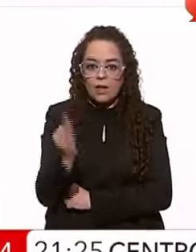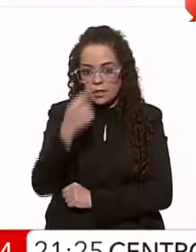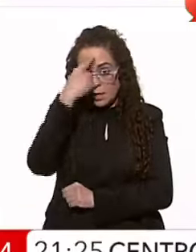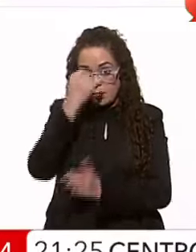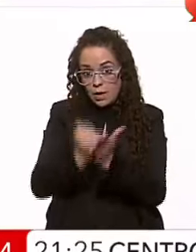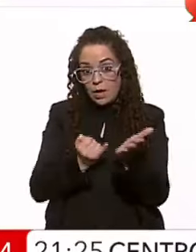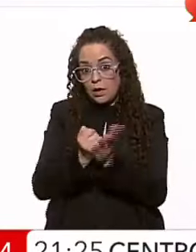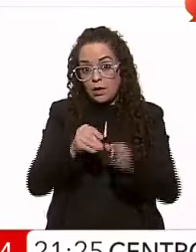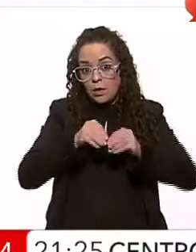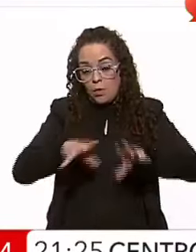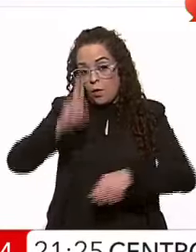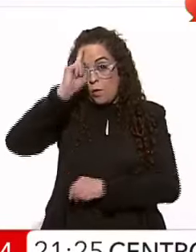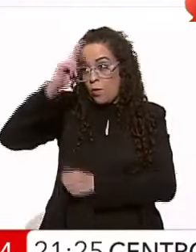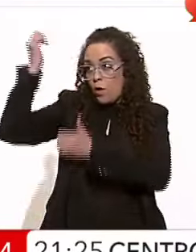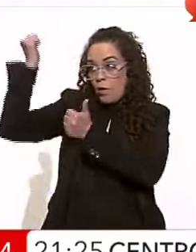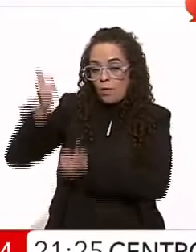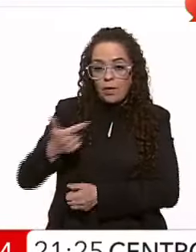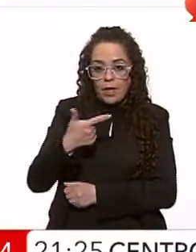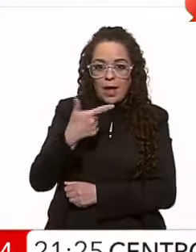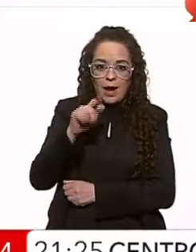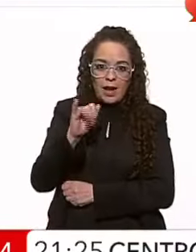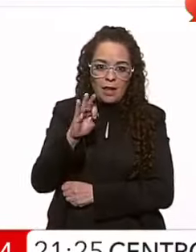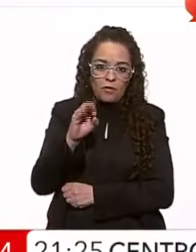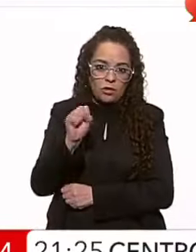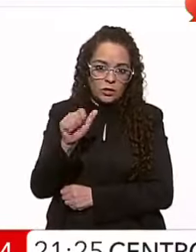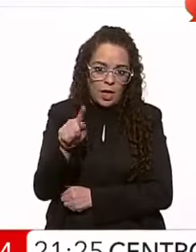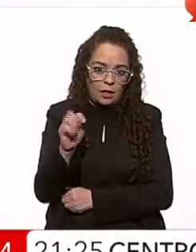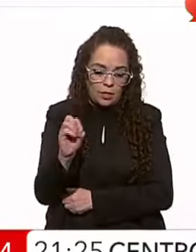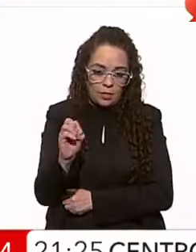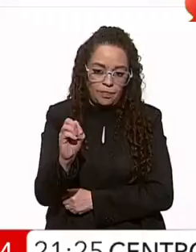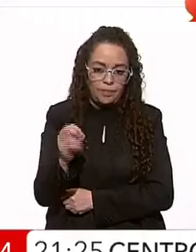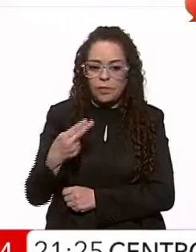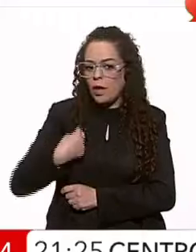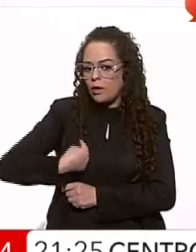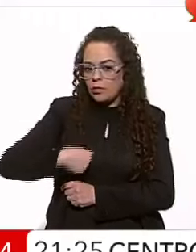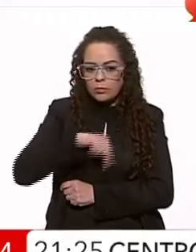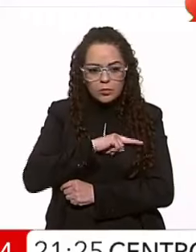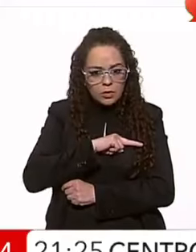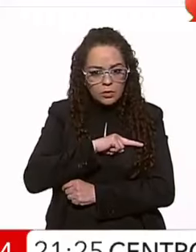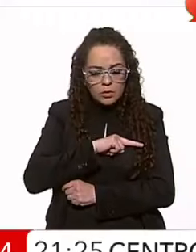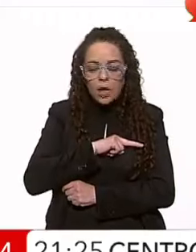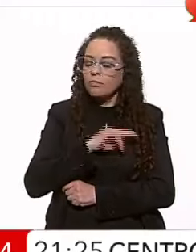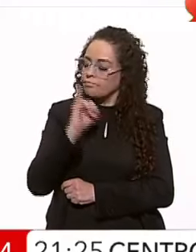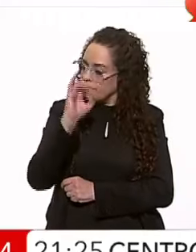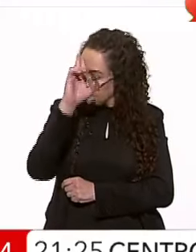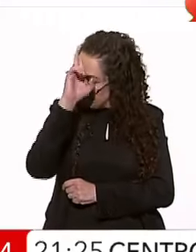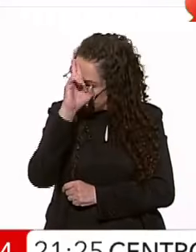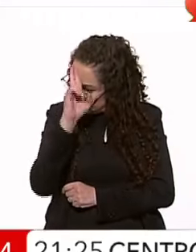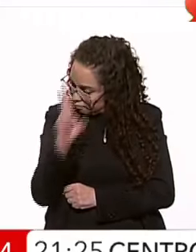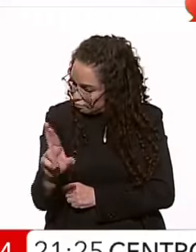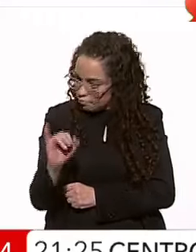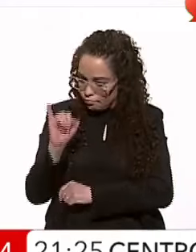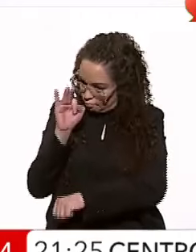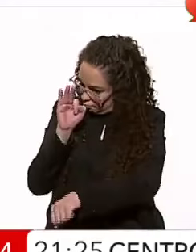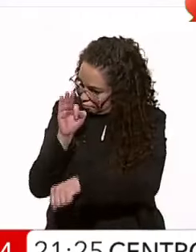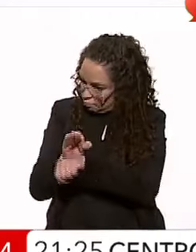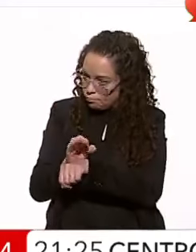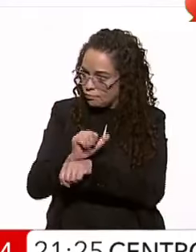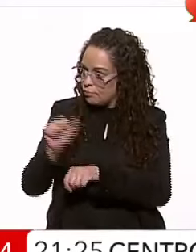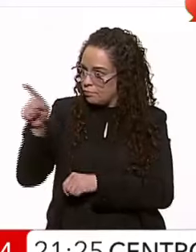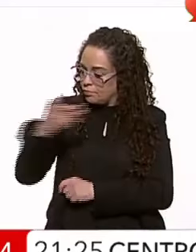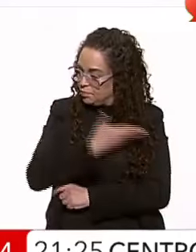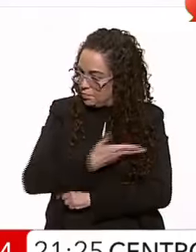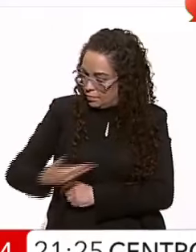decreto. Nosotros compartimos sin ningún matiz la decisión del presidente Andrés Manuel López